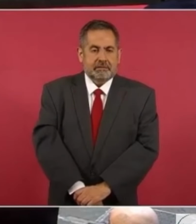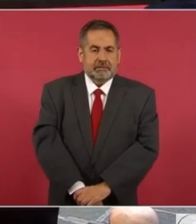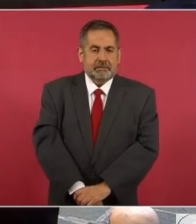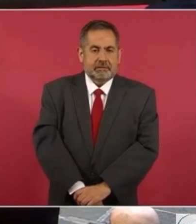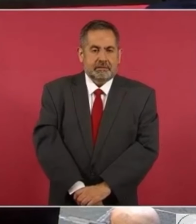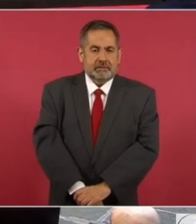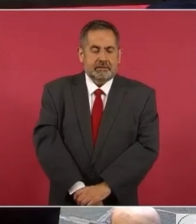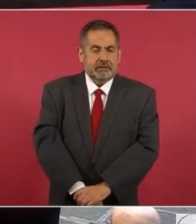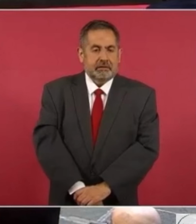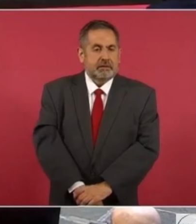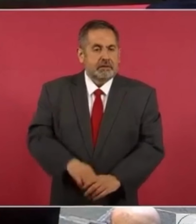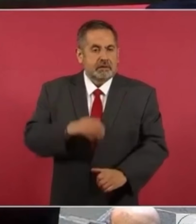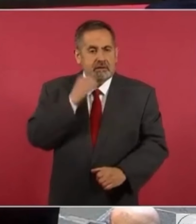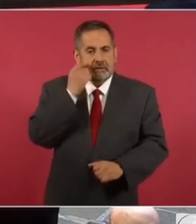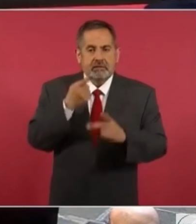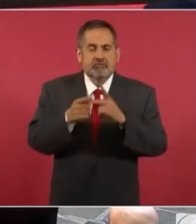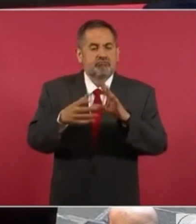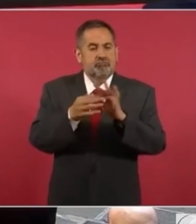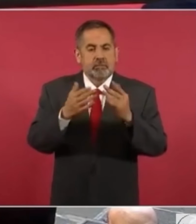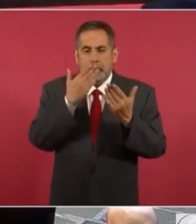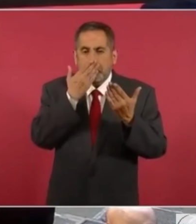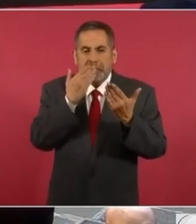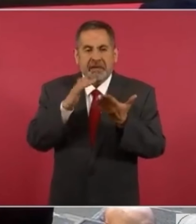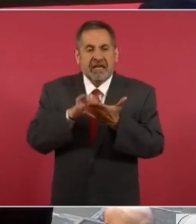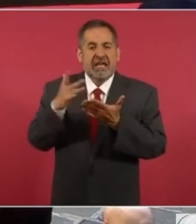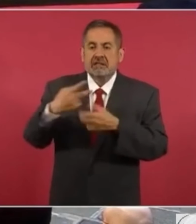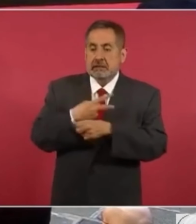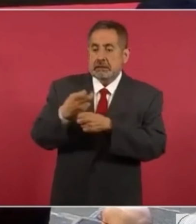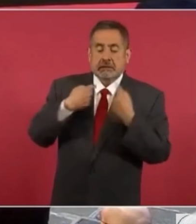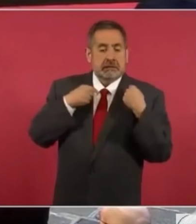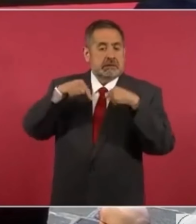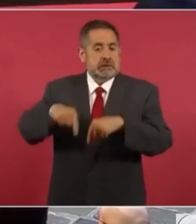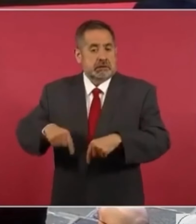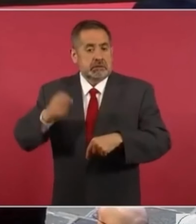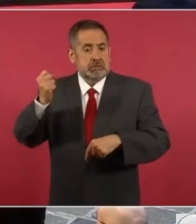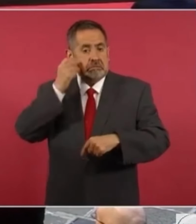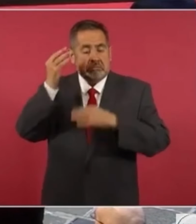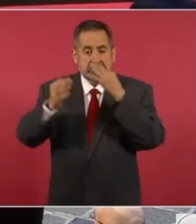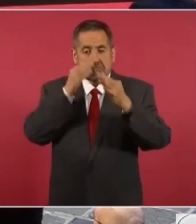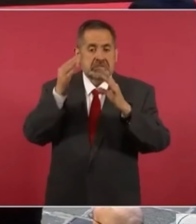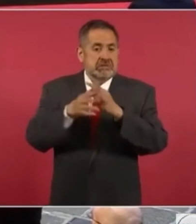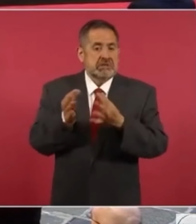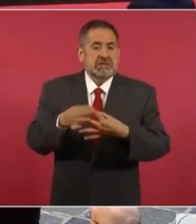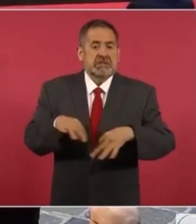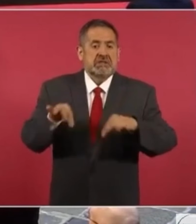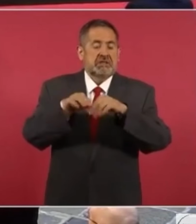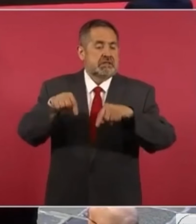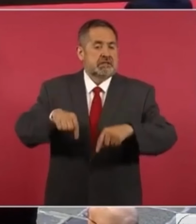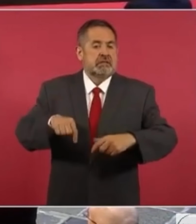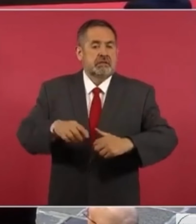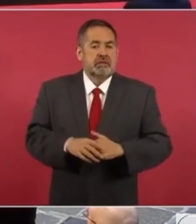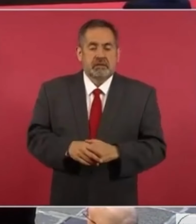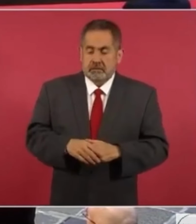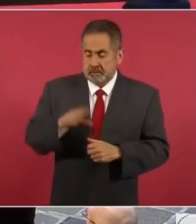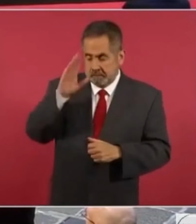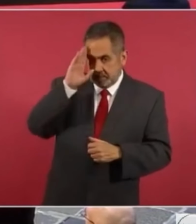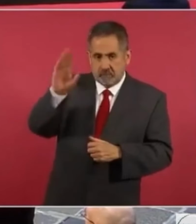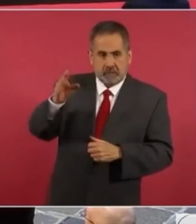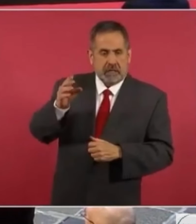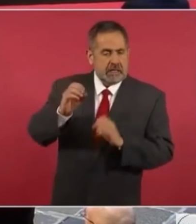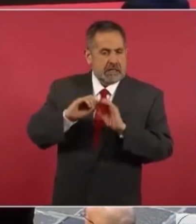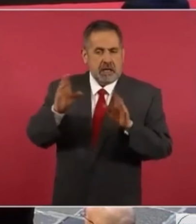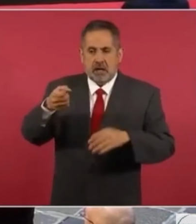Bueno, pues quisiera comenzar por agradecer la invitación que se me hizo a participar en esta ocasión tan importante. Saludar, por supuesto,